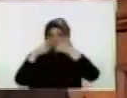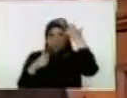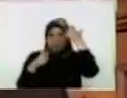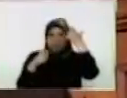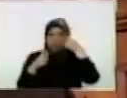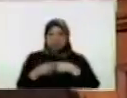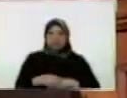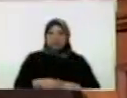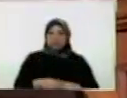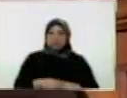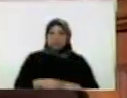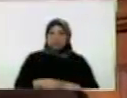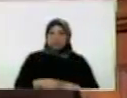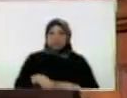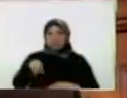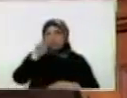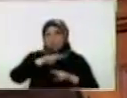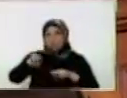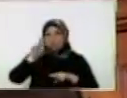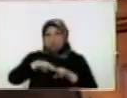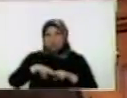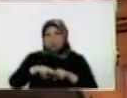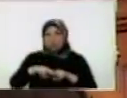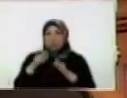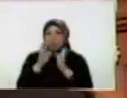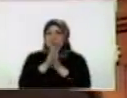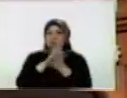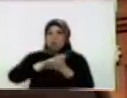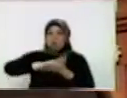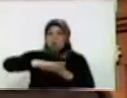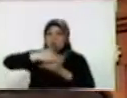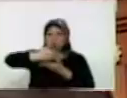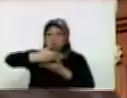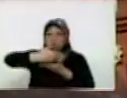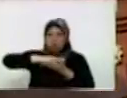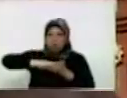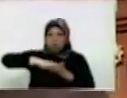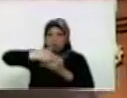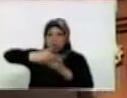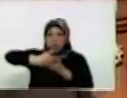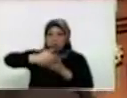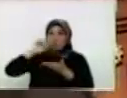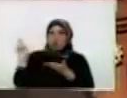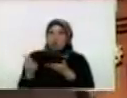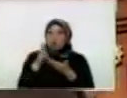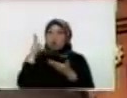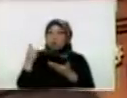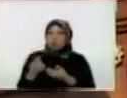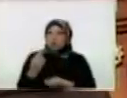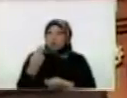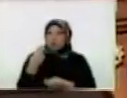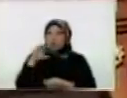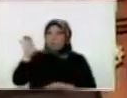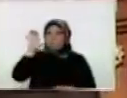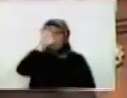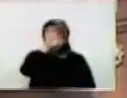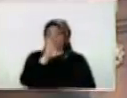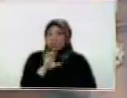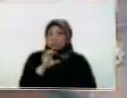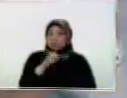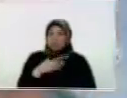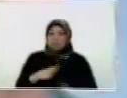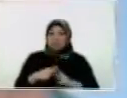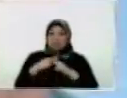Chávez, los niños de primaria reciben cainaimitas. Somos el único país en el mundo donde le